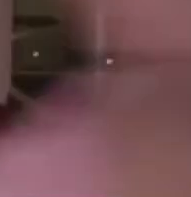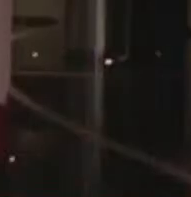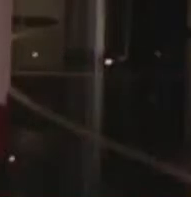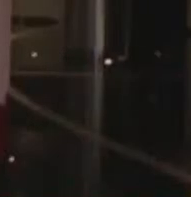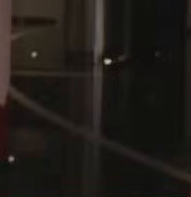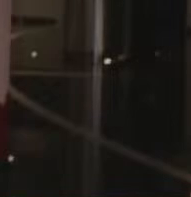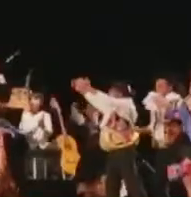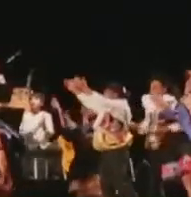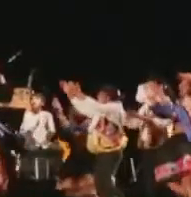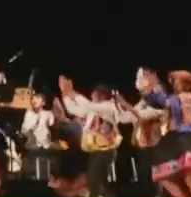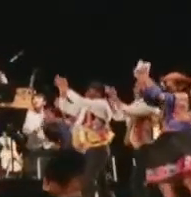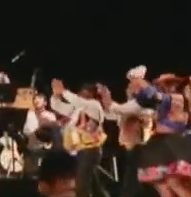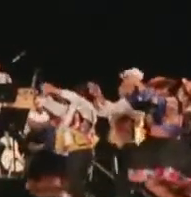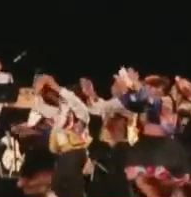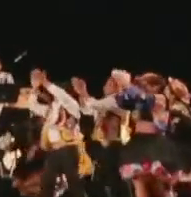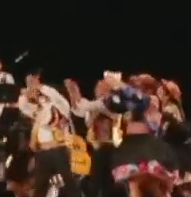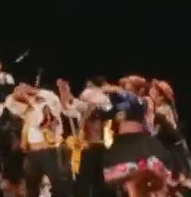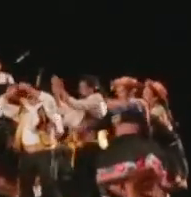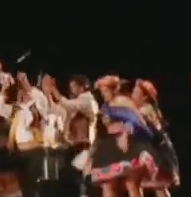Bicentenario.